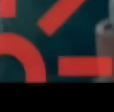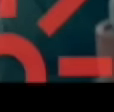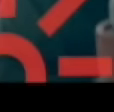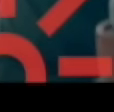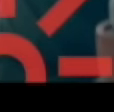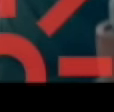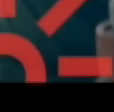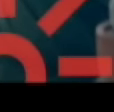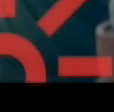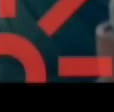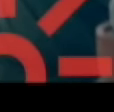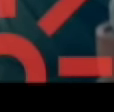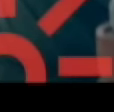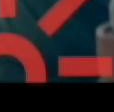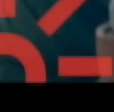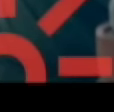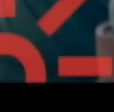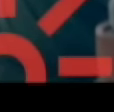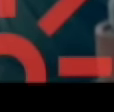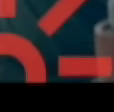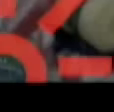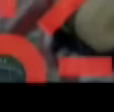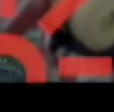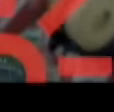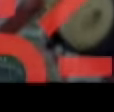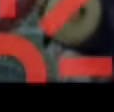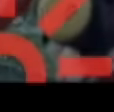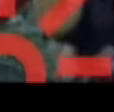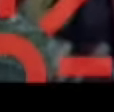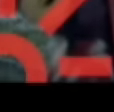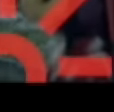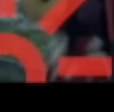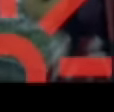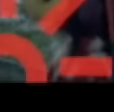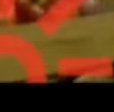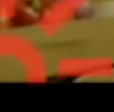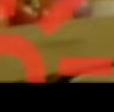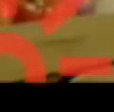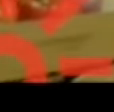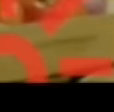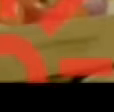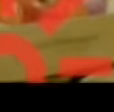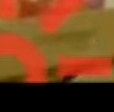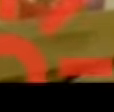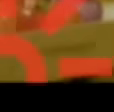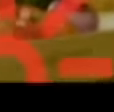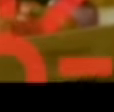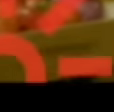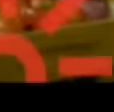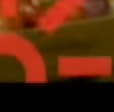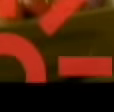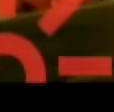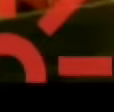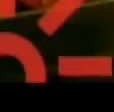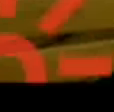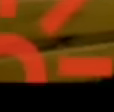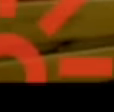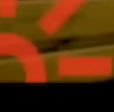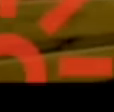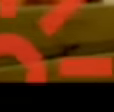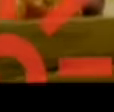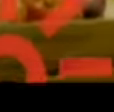ven y se parte de la generación sin libre porque en claro que no teníamos antes hablamos a cualquier operadora ilimitadamente